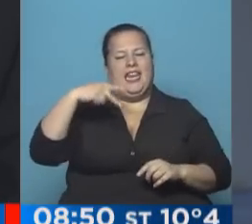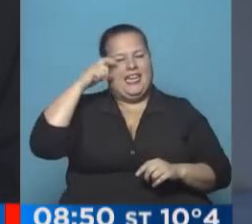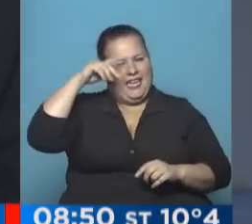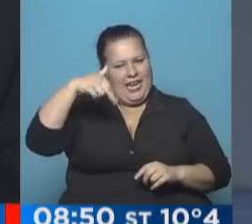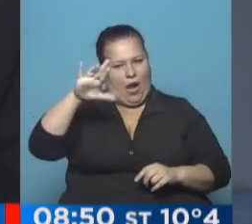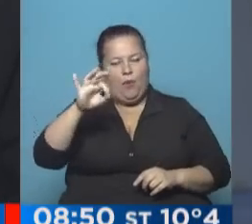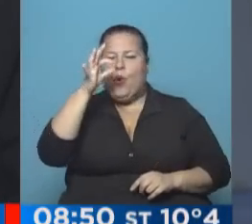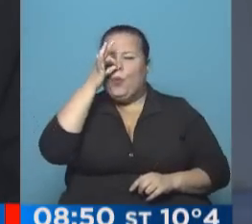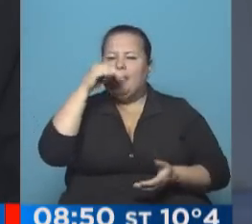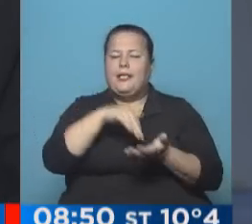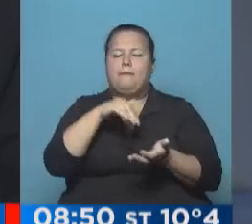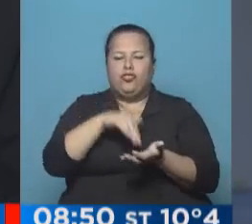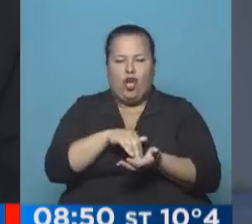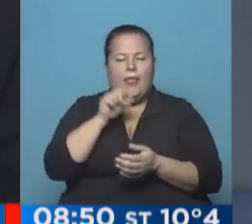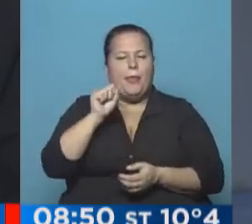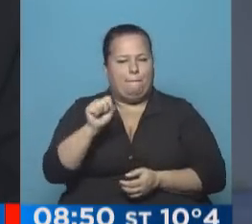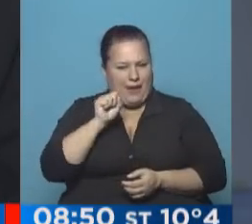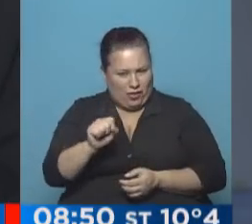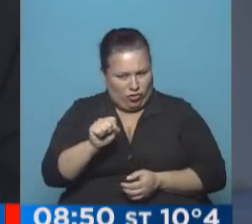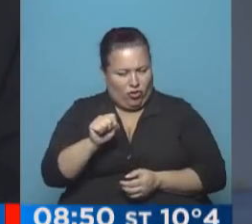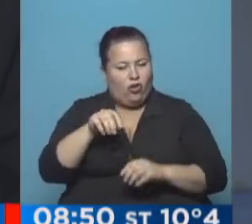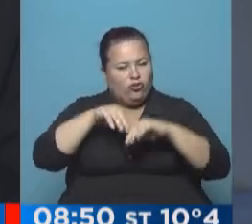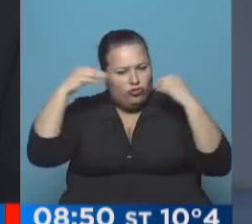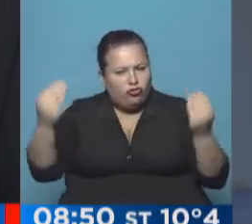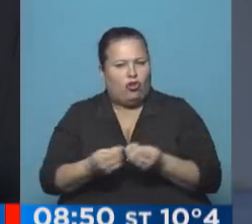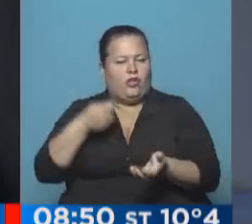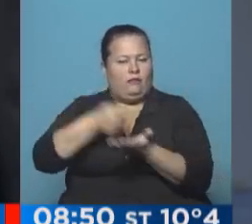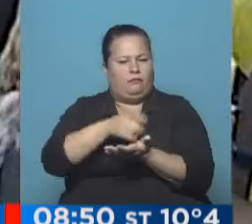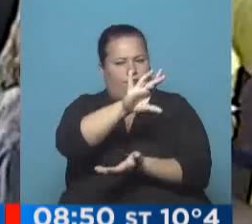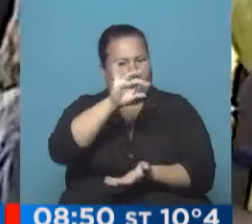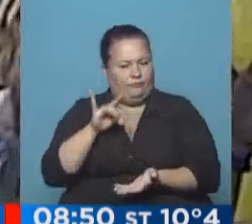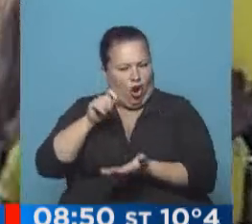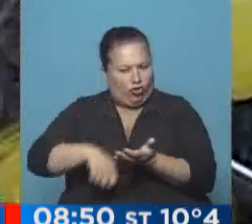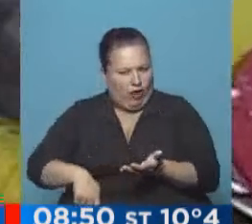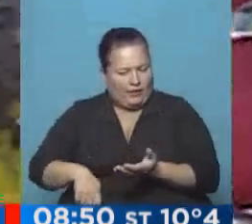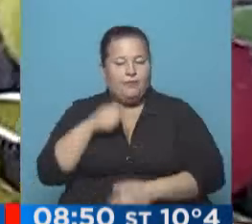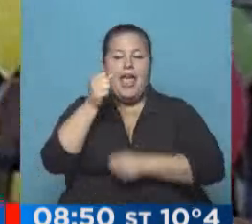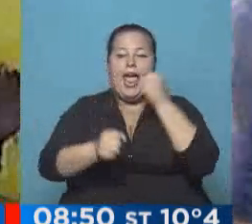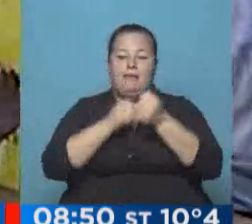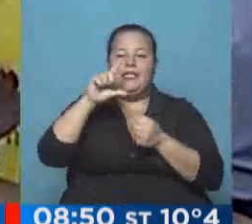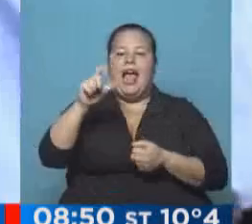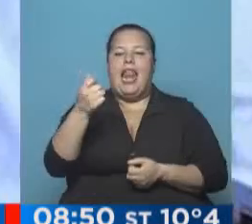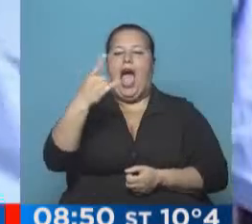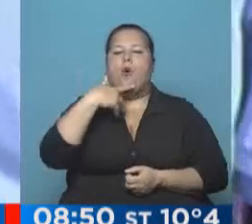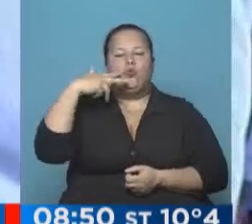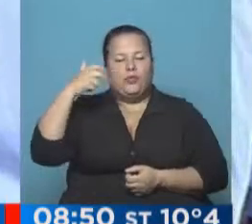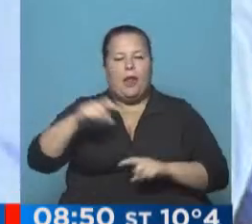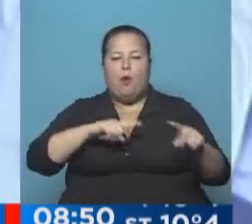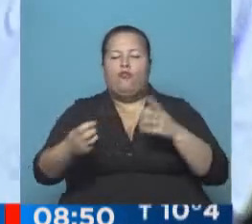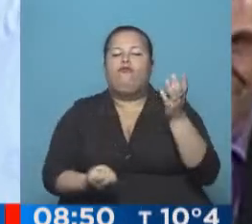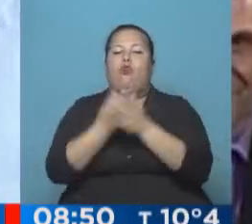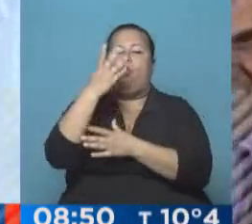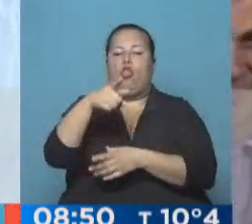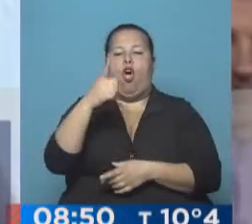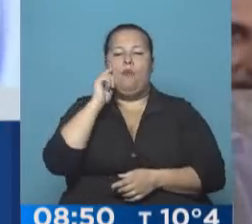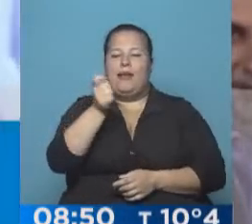20 millones de pesos ese sería el número de la contratación la empresa lausina producciones fundada por